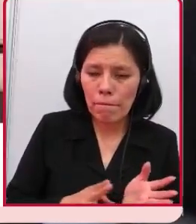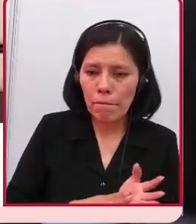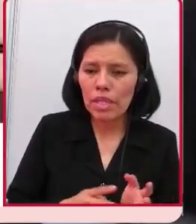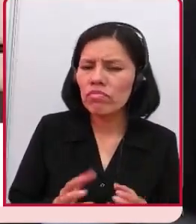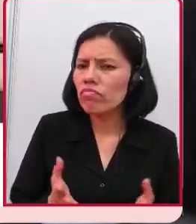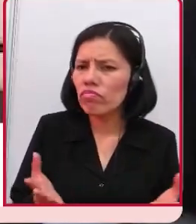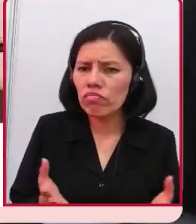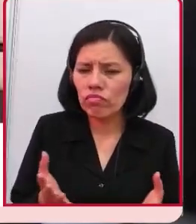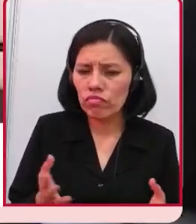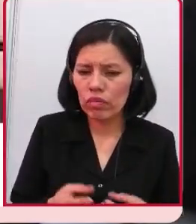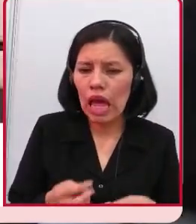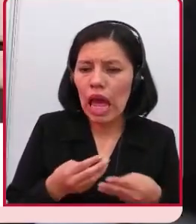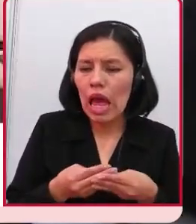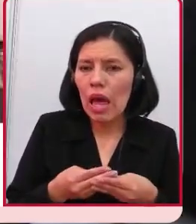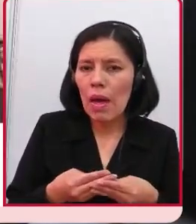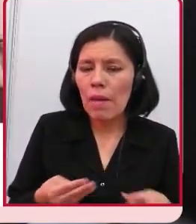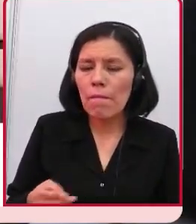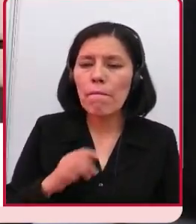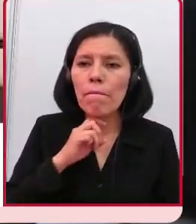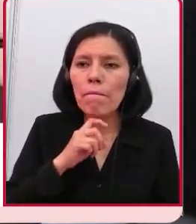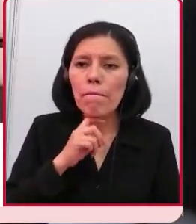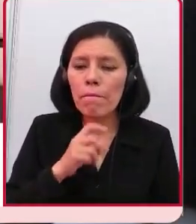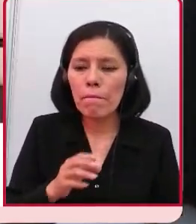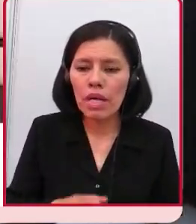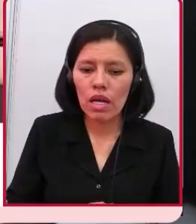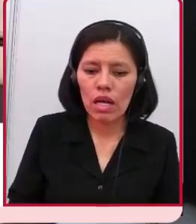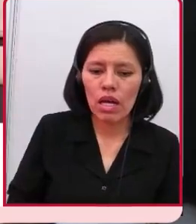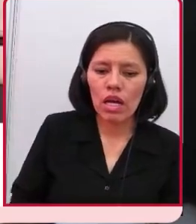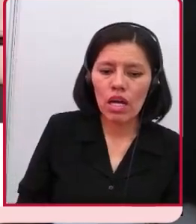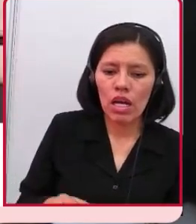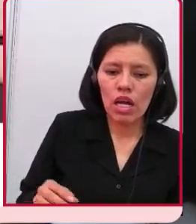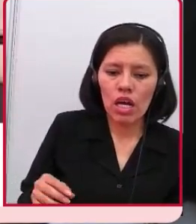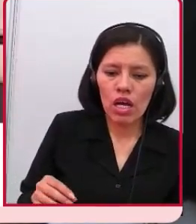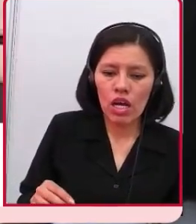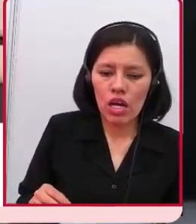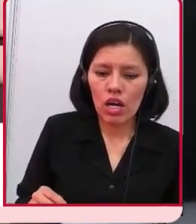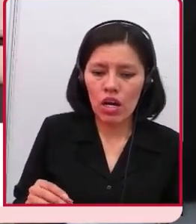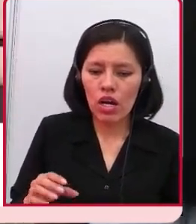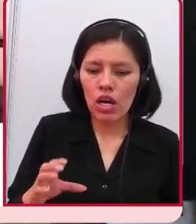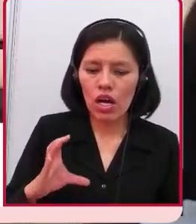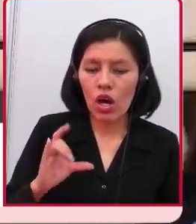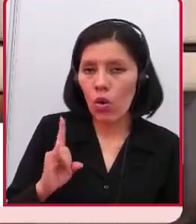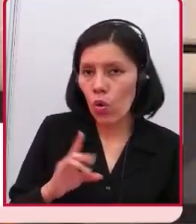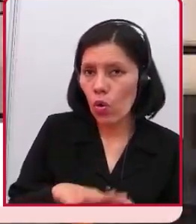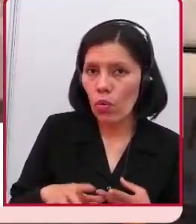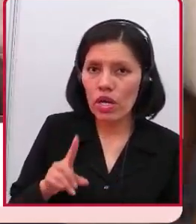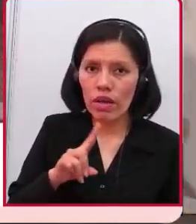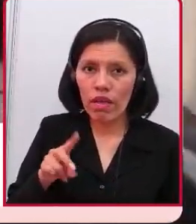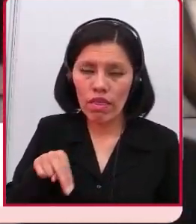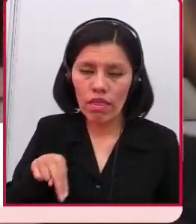en concentración de minerales, cobre, zinc, moly en Antamina. Puedes iniciar.